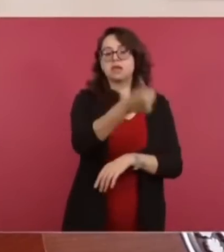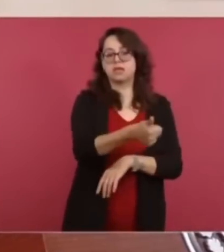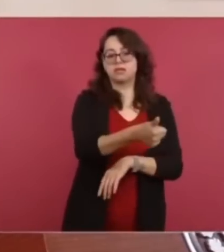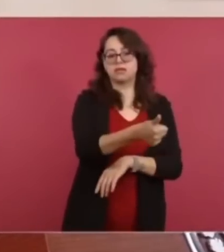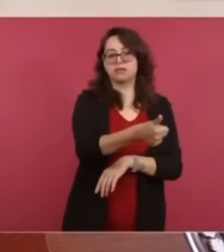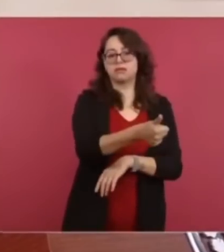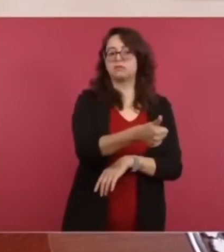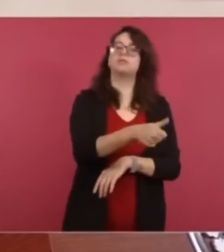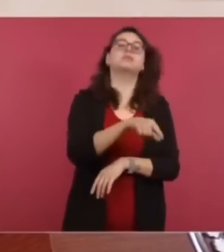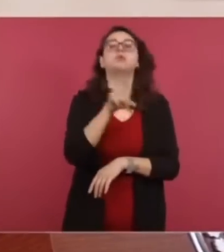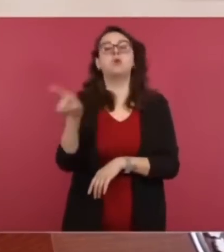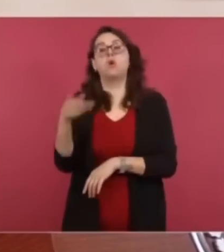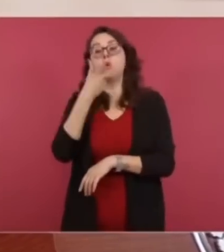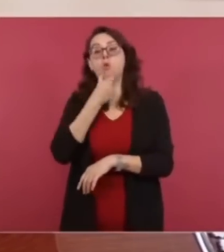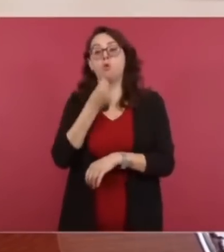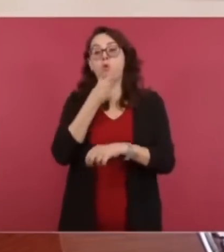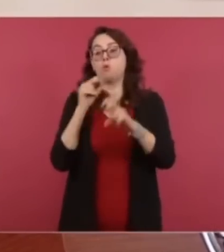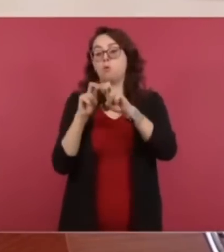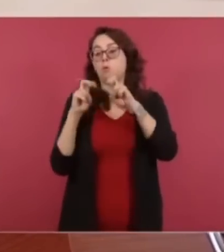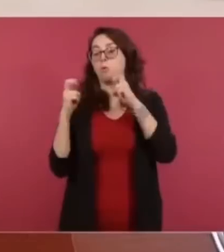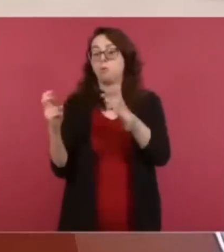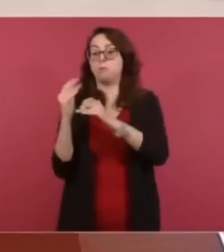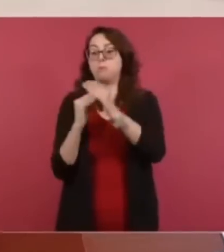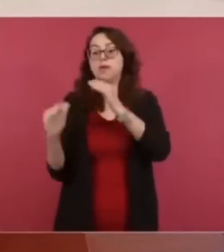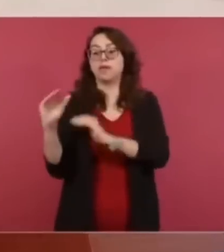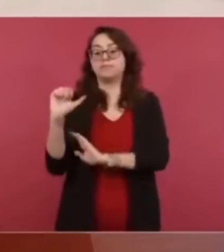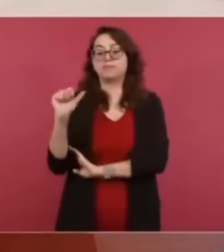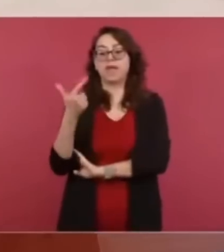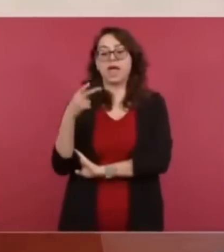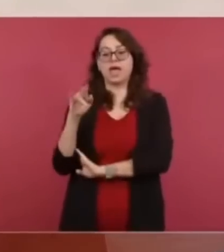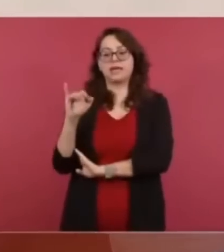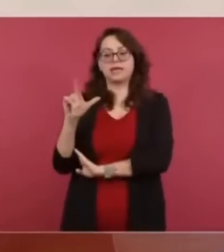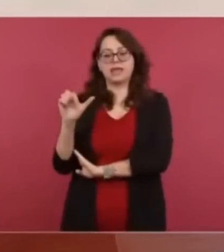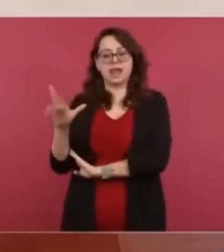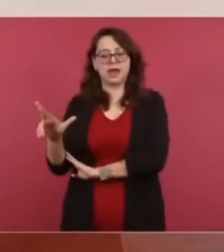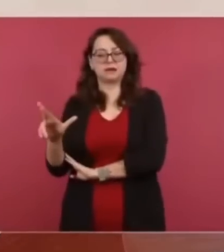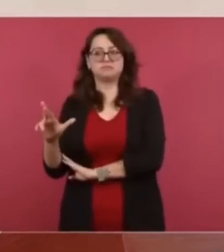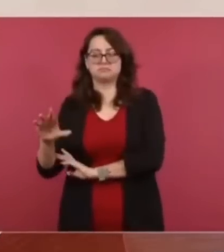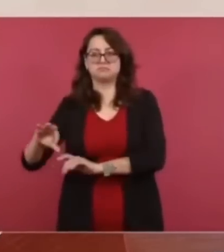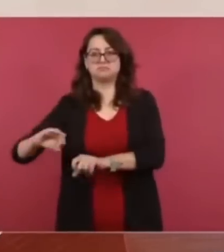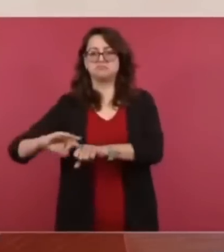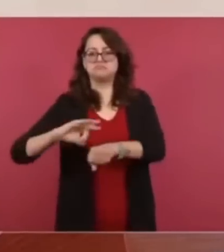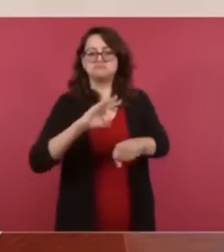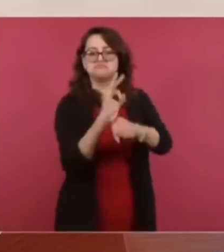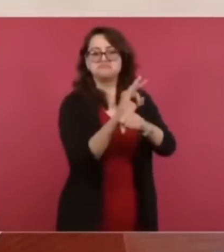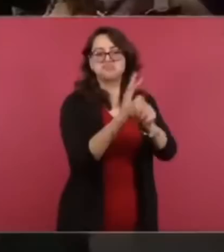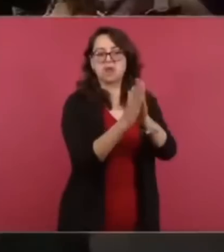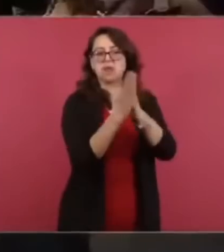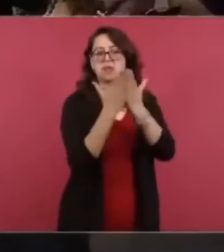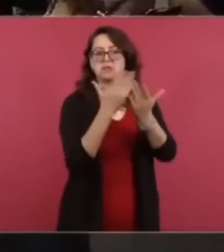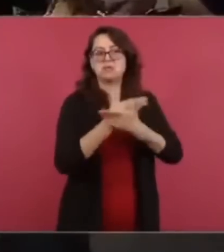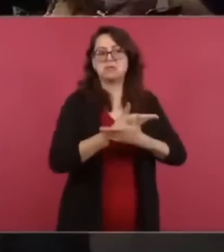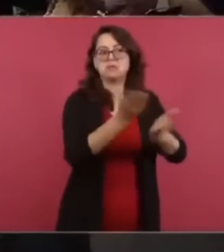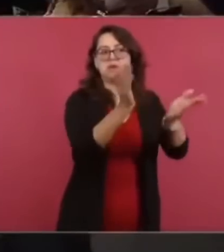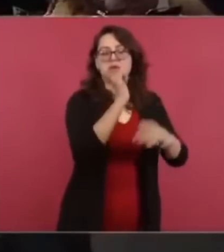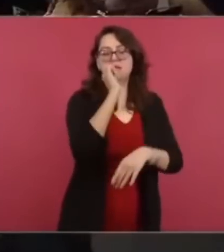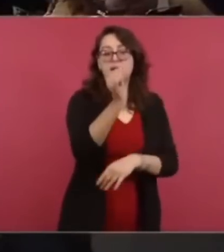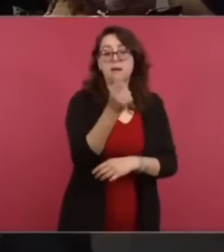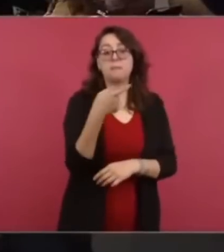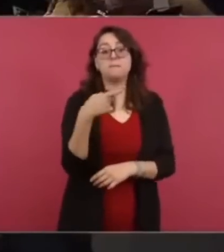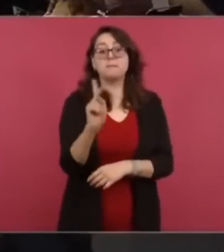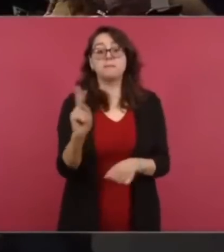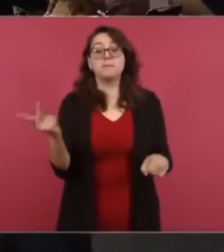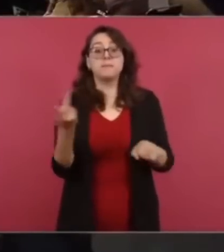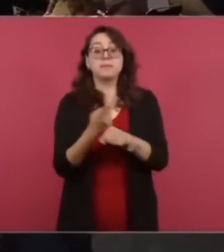Aguilar. Y se acuerdan que nos llega la información de que en diciembre del año pasado,